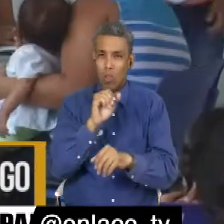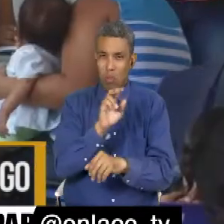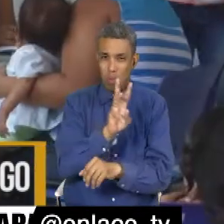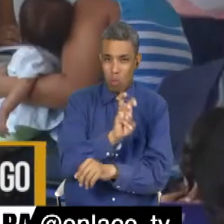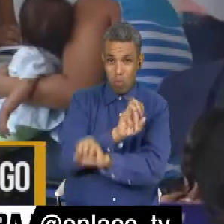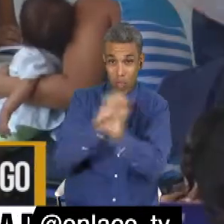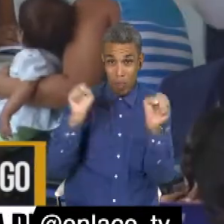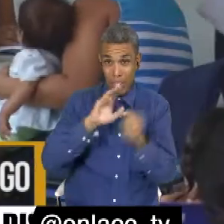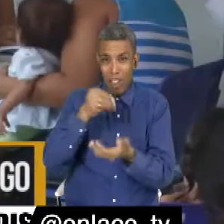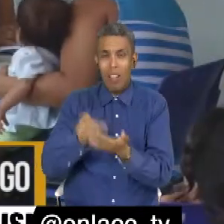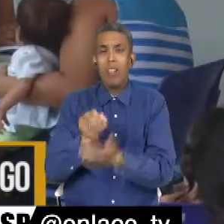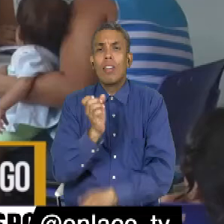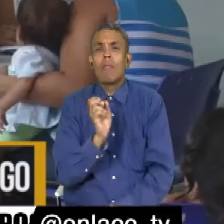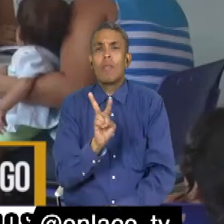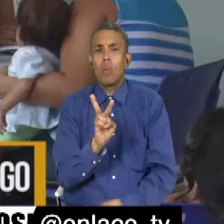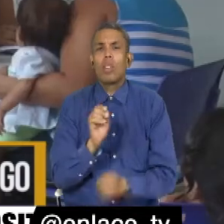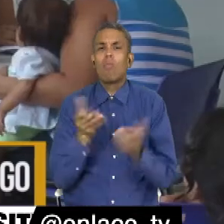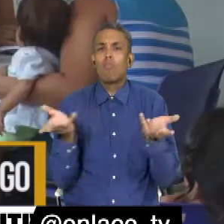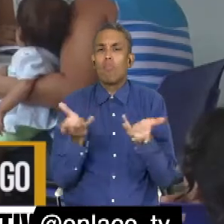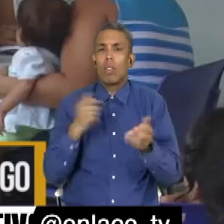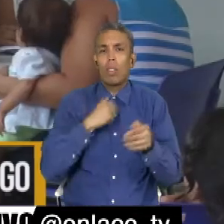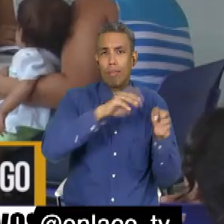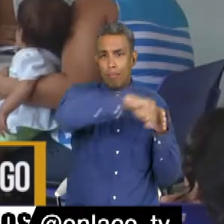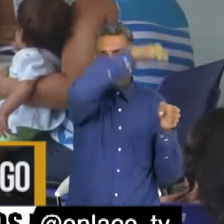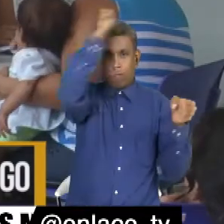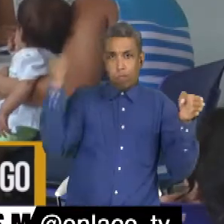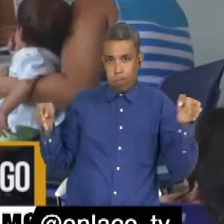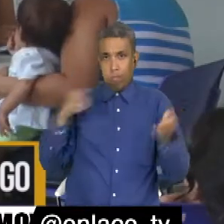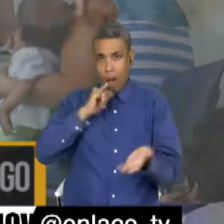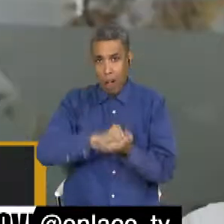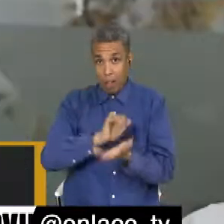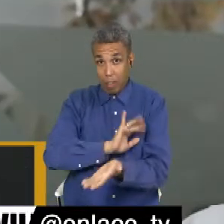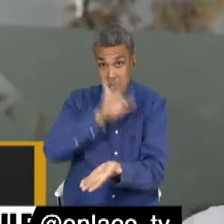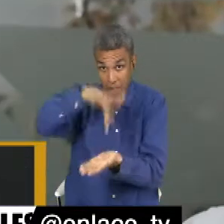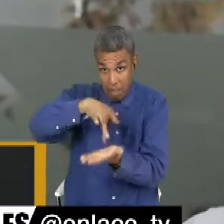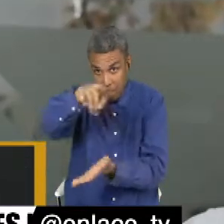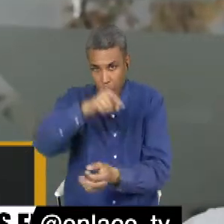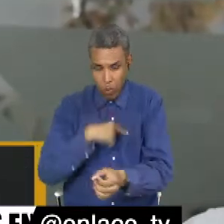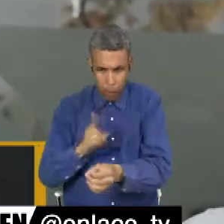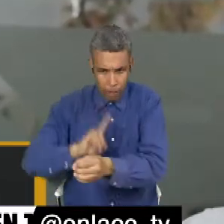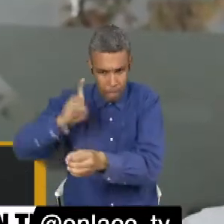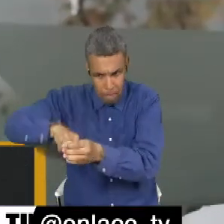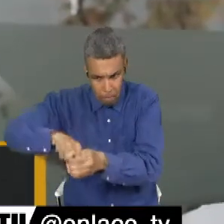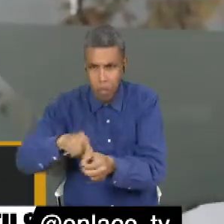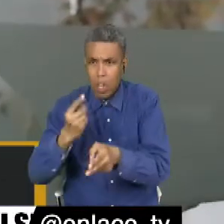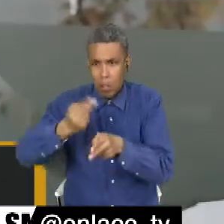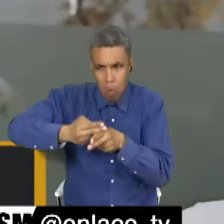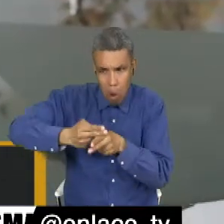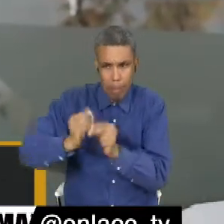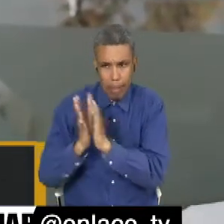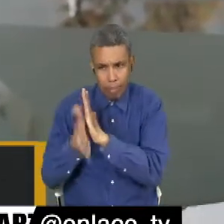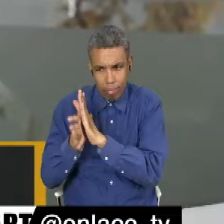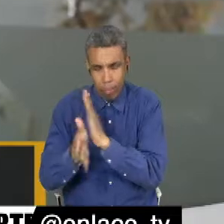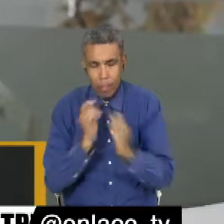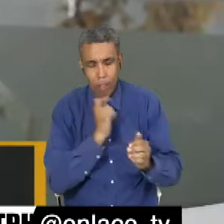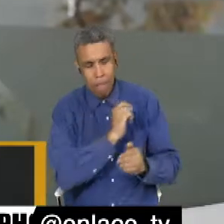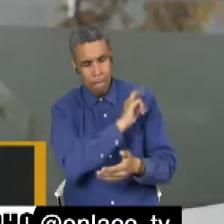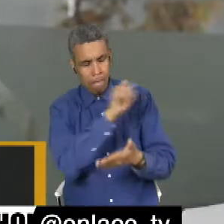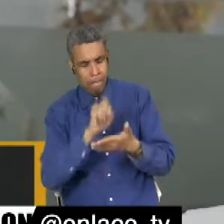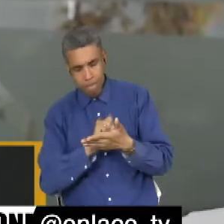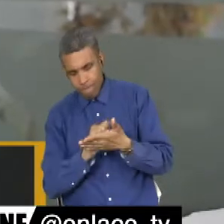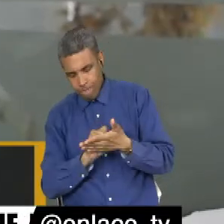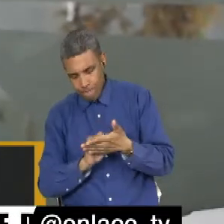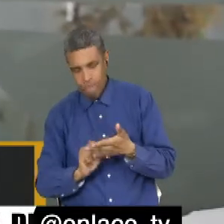las 12 del mediodía en las instalaciones del Coliseo Luis F. Castellanos. La persona que tiene los requisitos para afiliarse al régimen